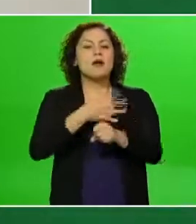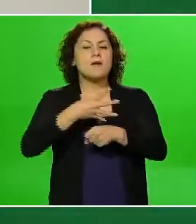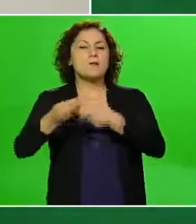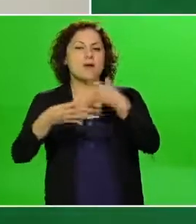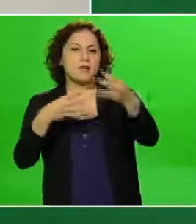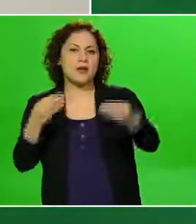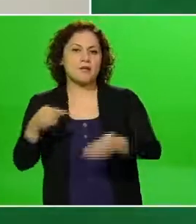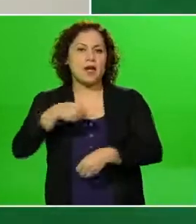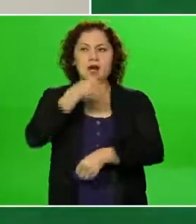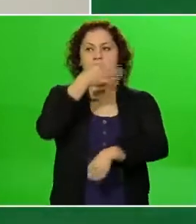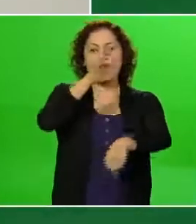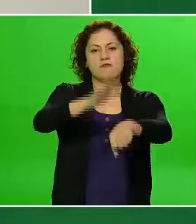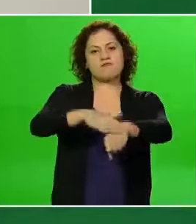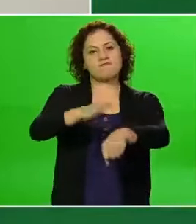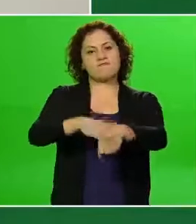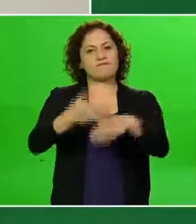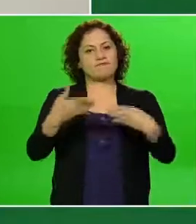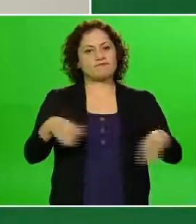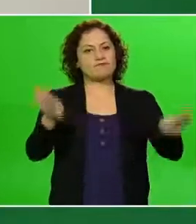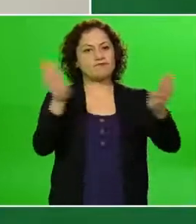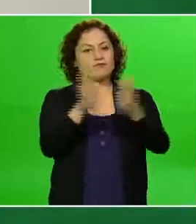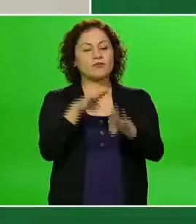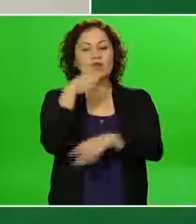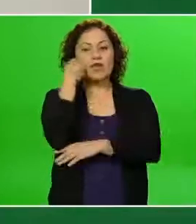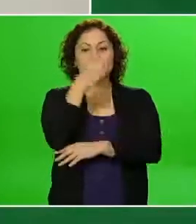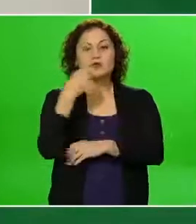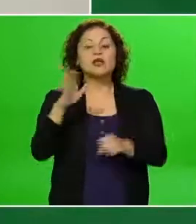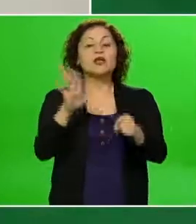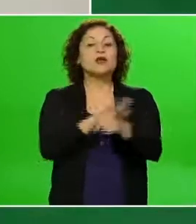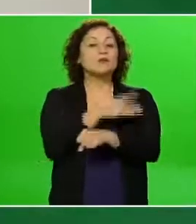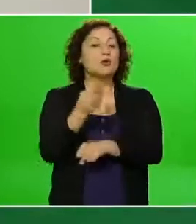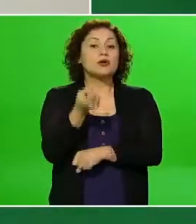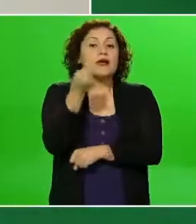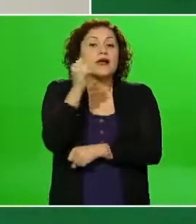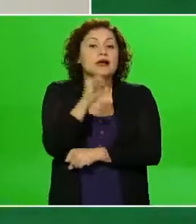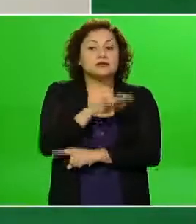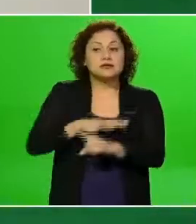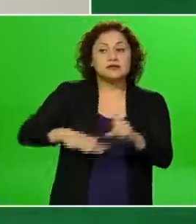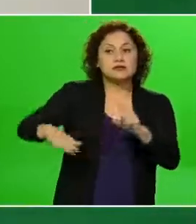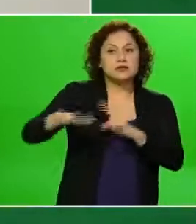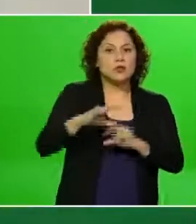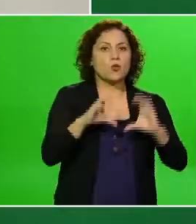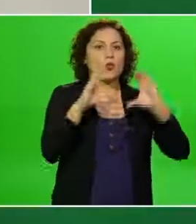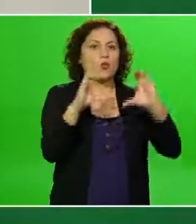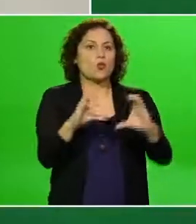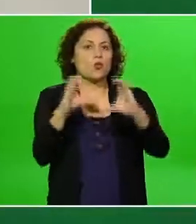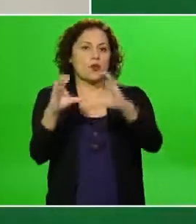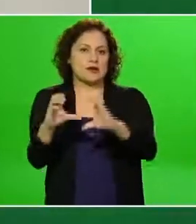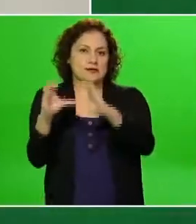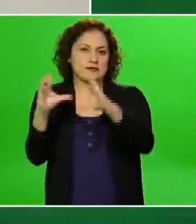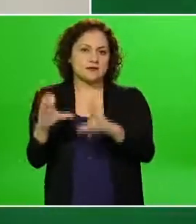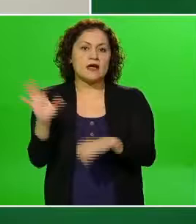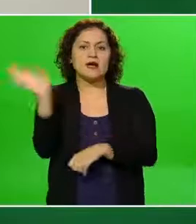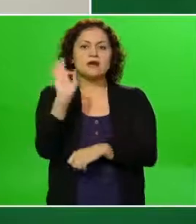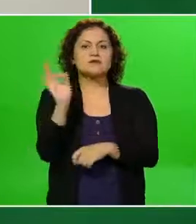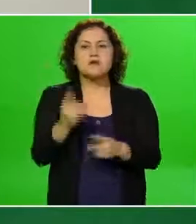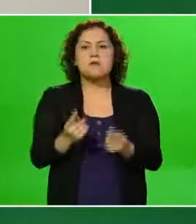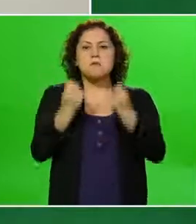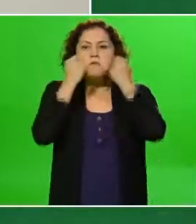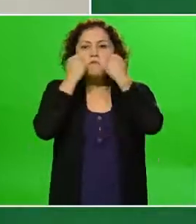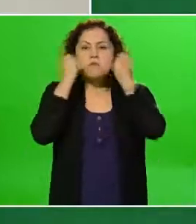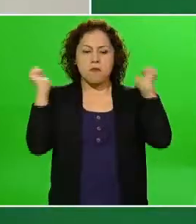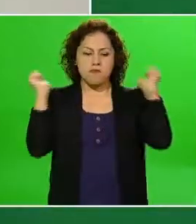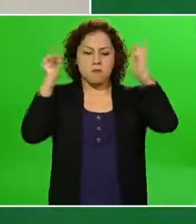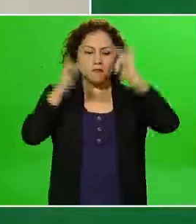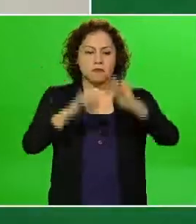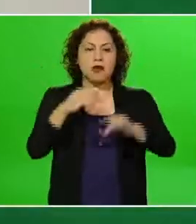elementos que integran las clases presenciales pueden contribuir, obviamente, a la transmisión de la